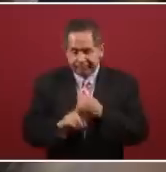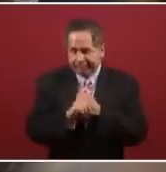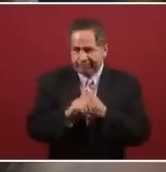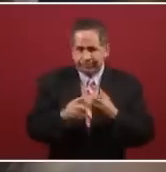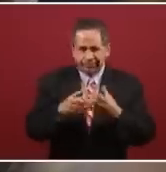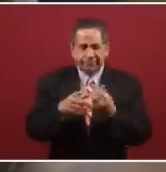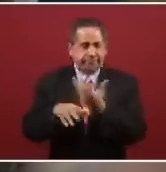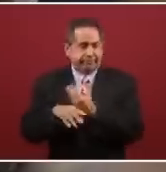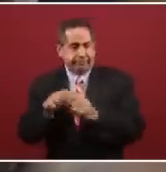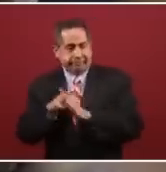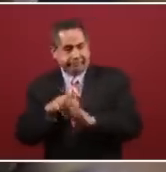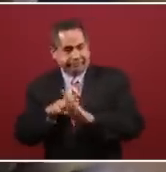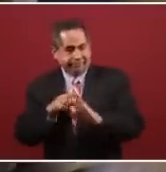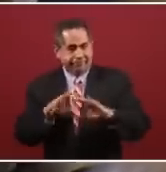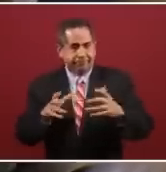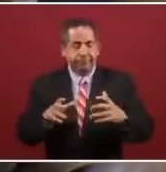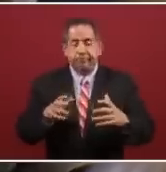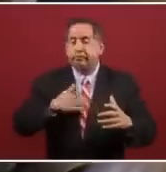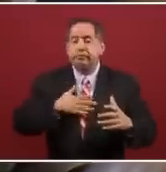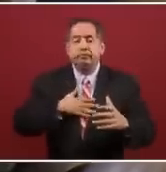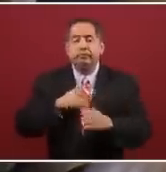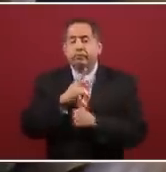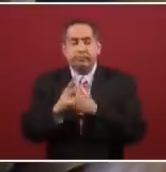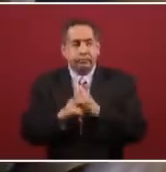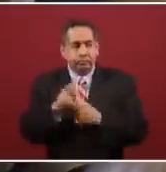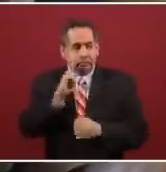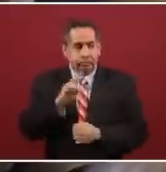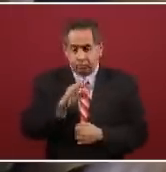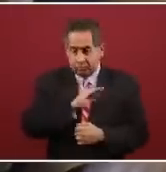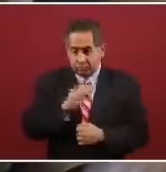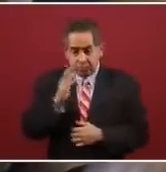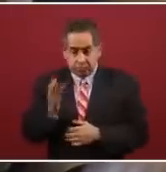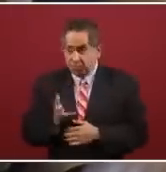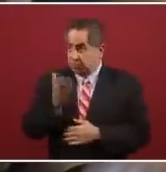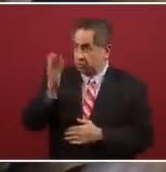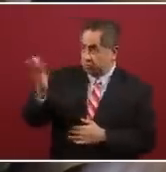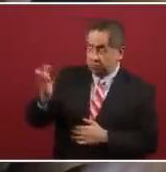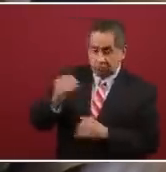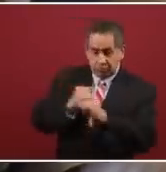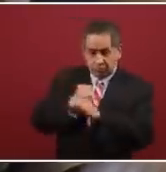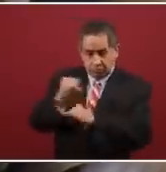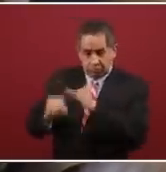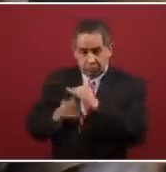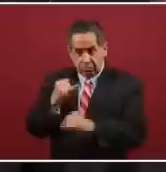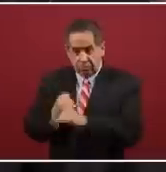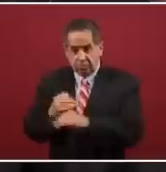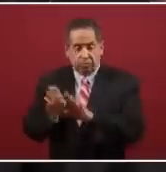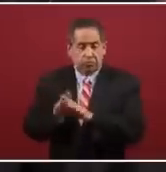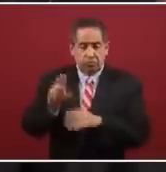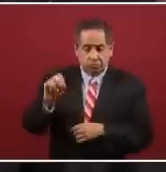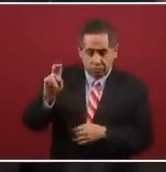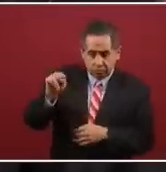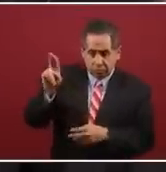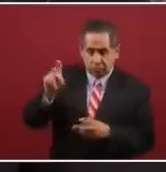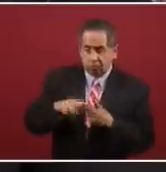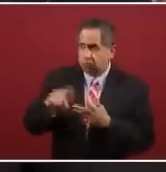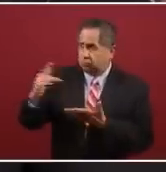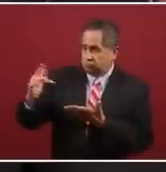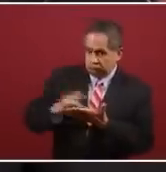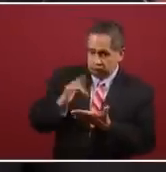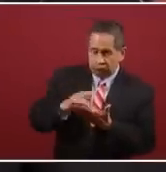de migración que tenemos, ¿nuestro país podría solicitar el apoyo de organismos internacionales como la ONU para